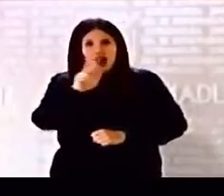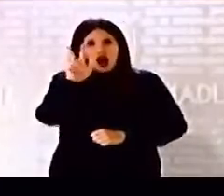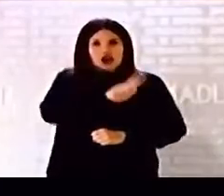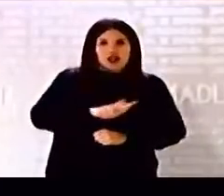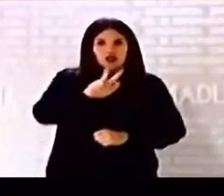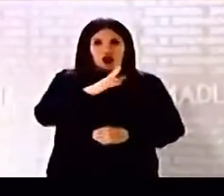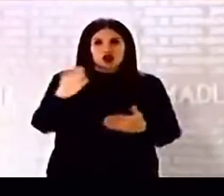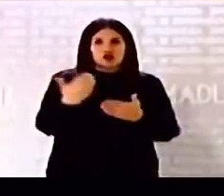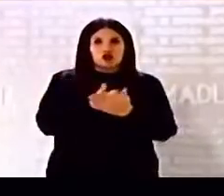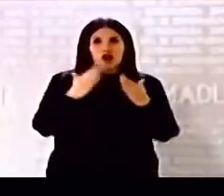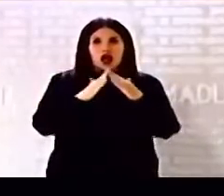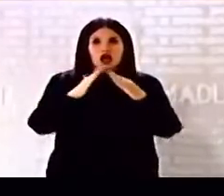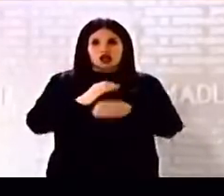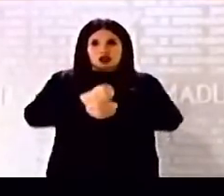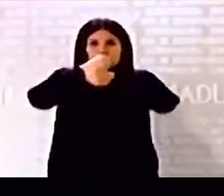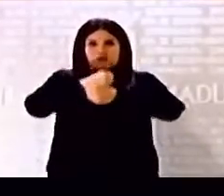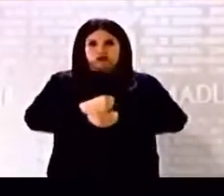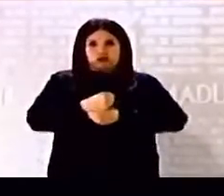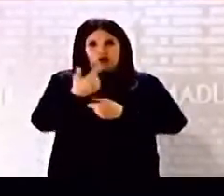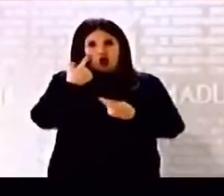la puerta de cada uno de los domicilios.